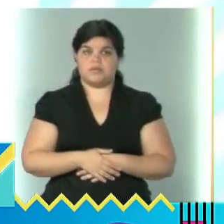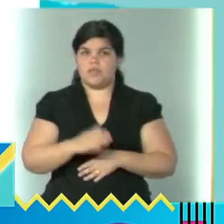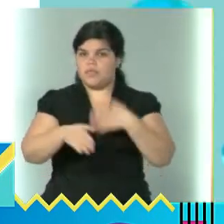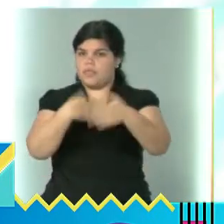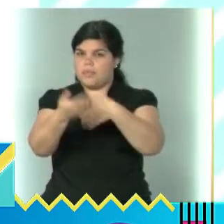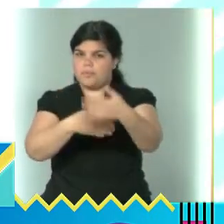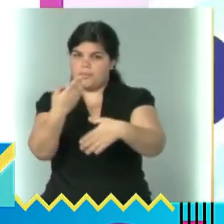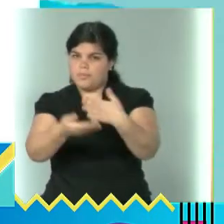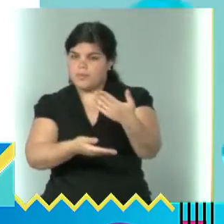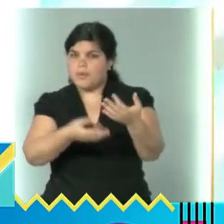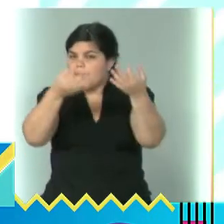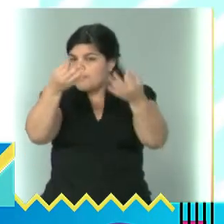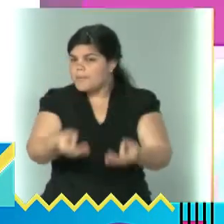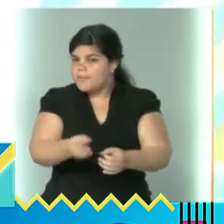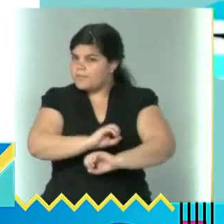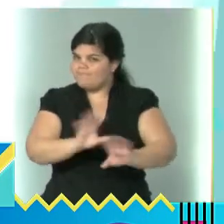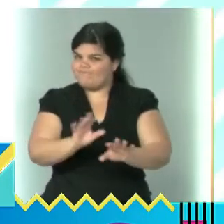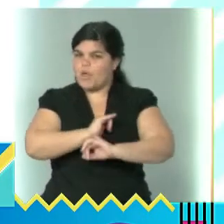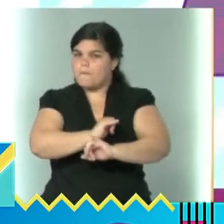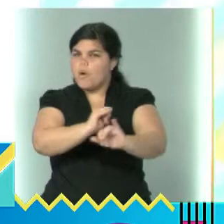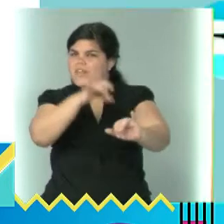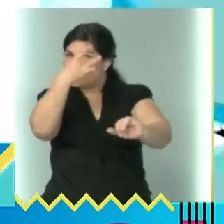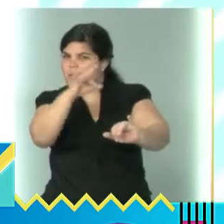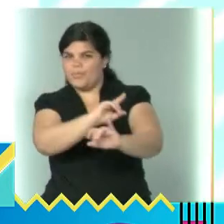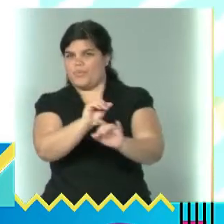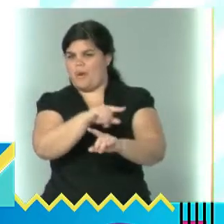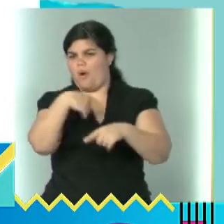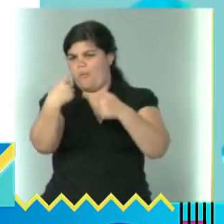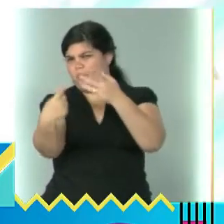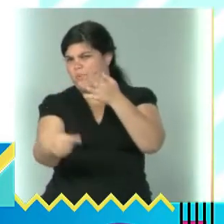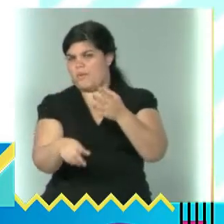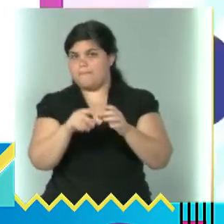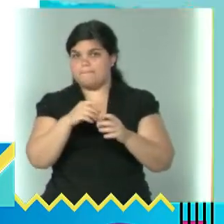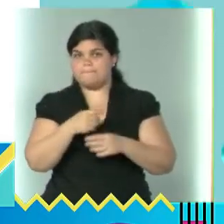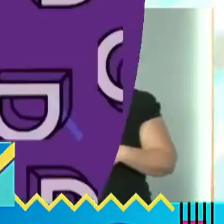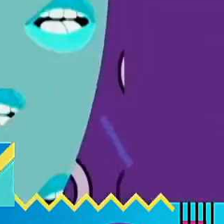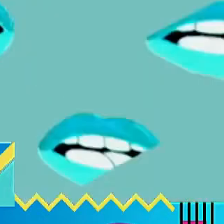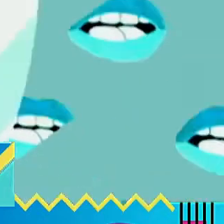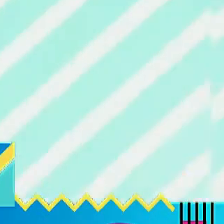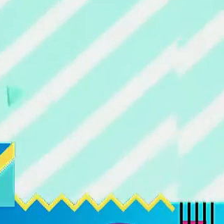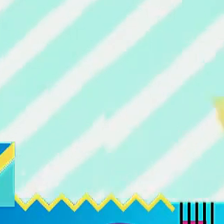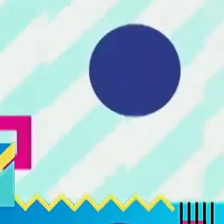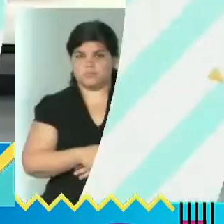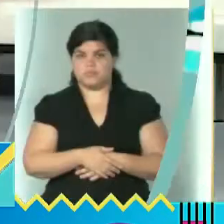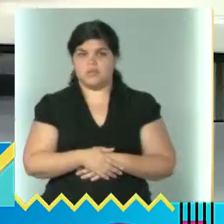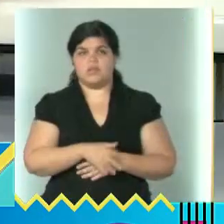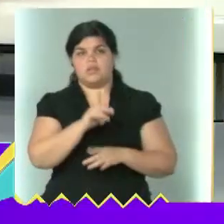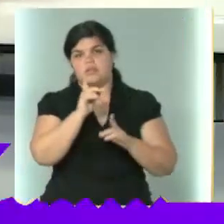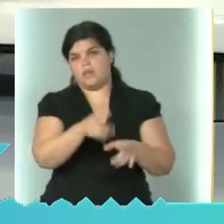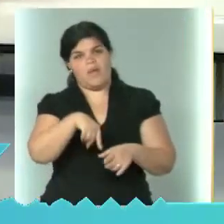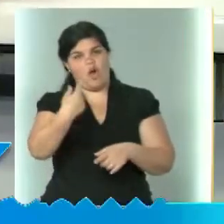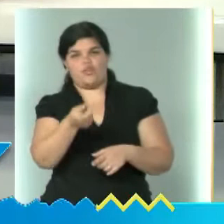injuriosos que los del uso publicitario y comercial, ¿no? El otro uso que dijimos, militar, político,